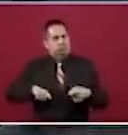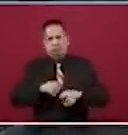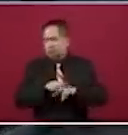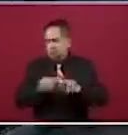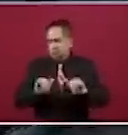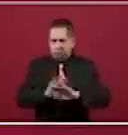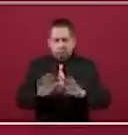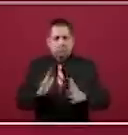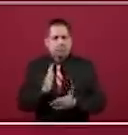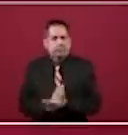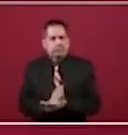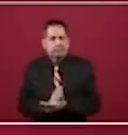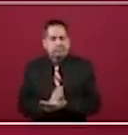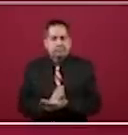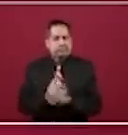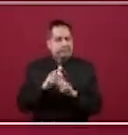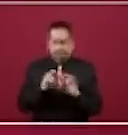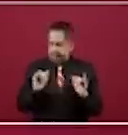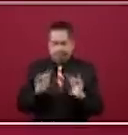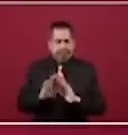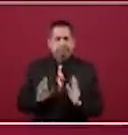ni a